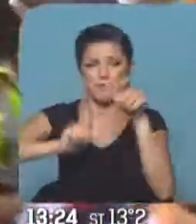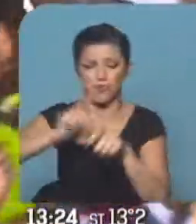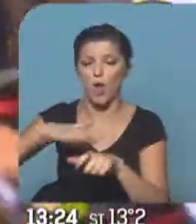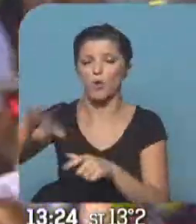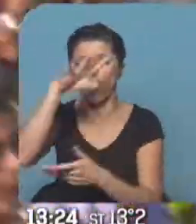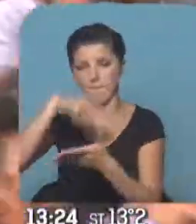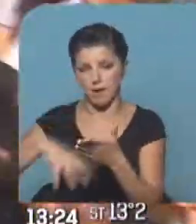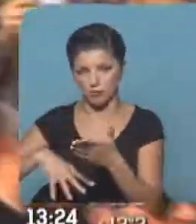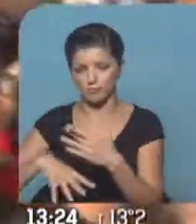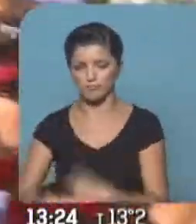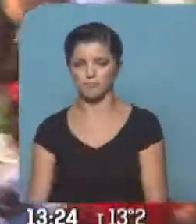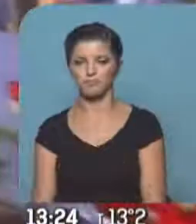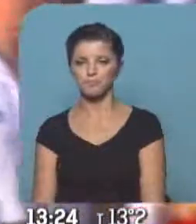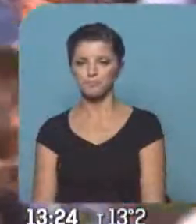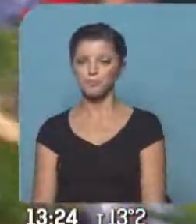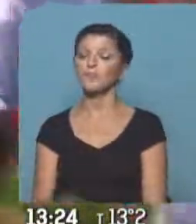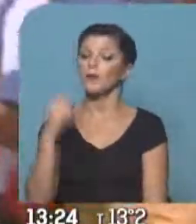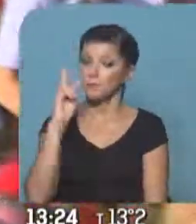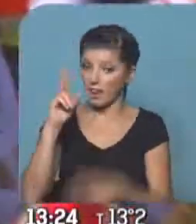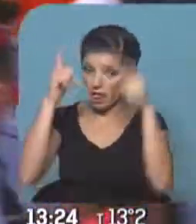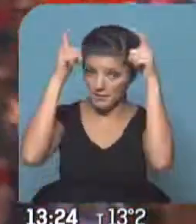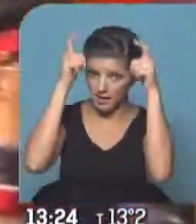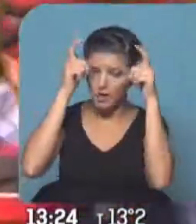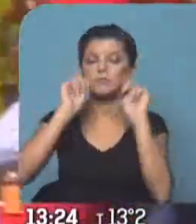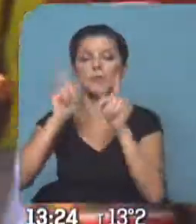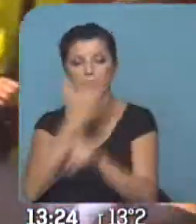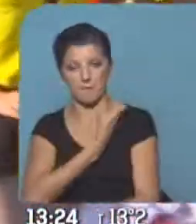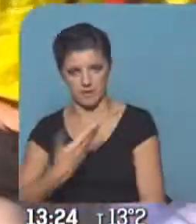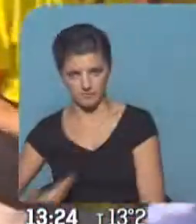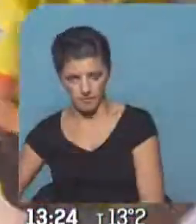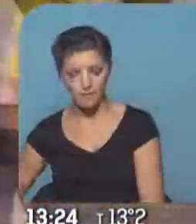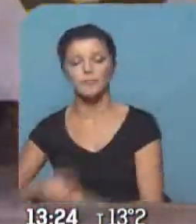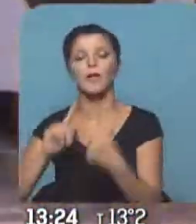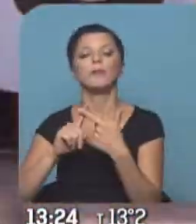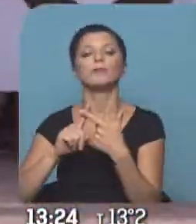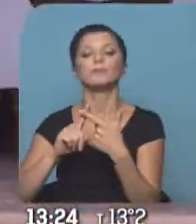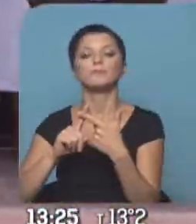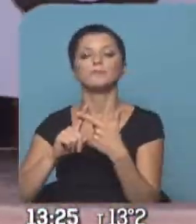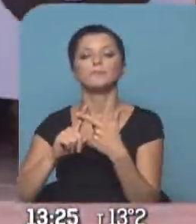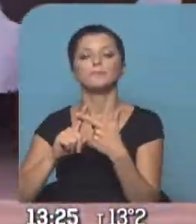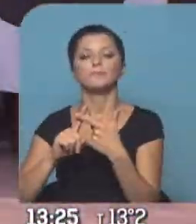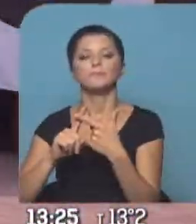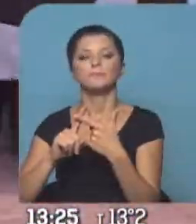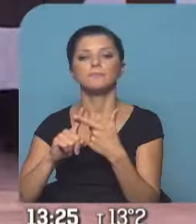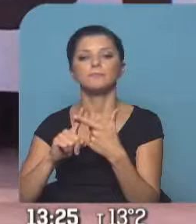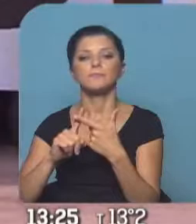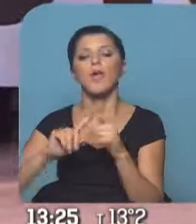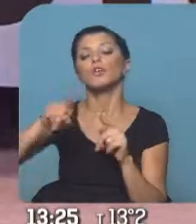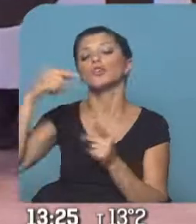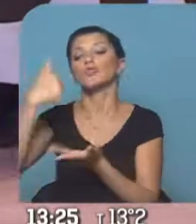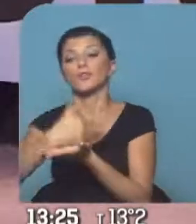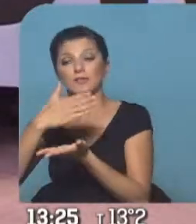allí está el rey está el presidente del gobierno mariano rajoy frente al rechazo de un sector de